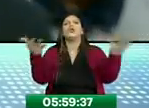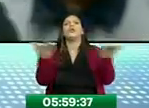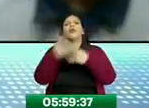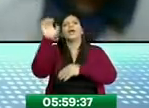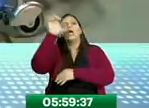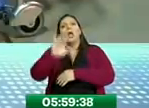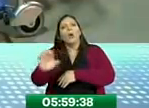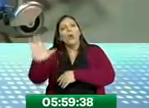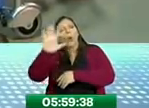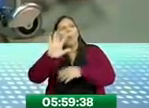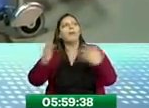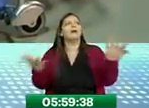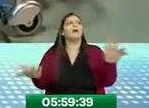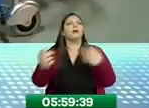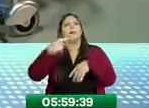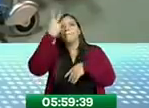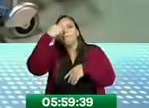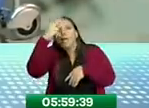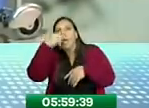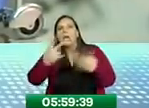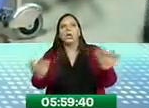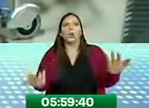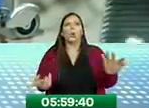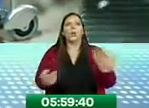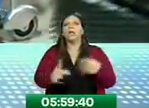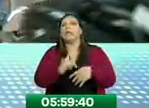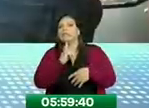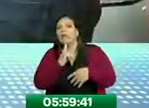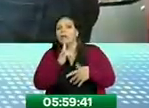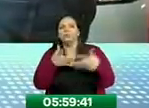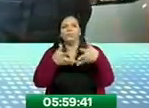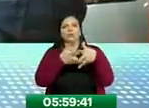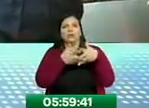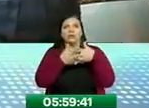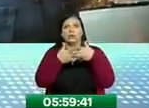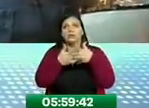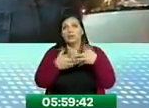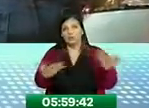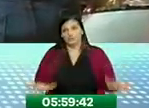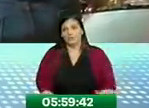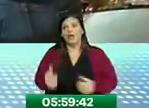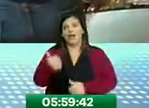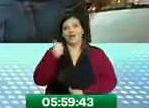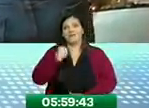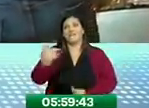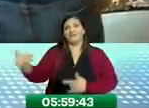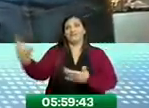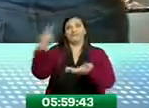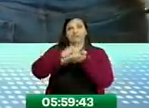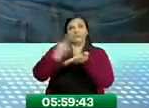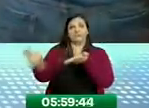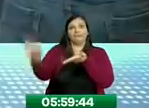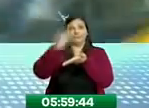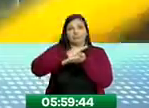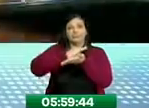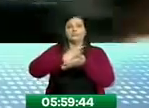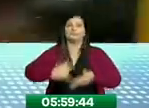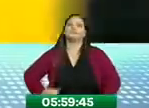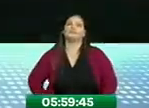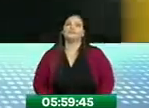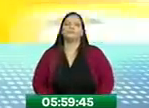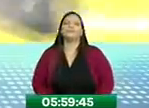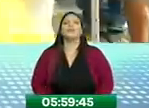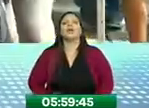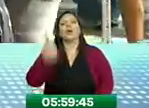día de ayer hubo una horda de personas que arribaron acá y que tendrán que cumplir tal cual como lo dicta el gobierno,